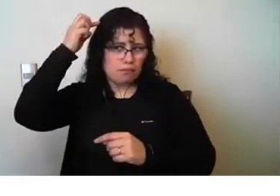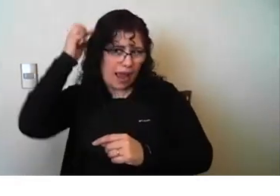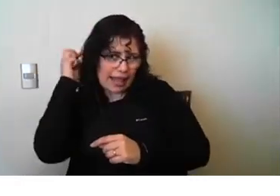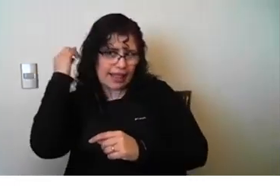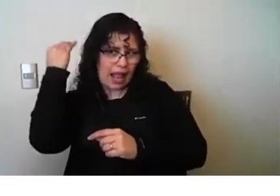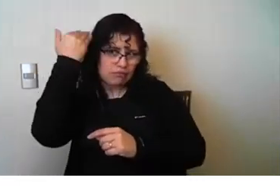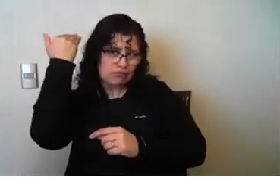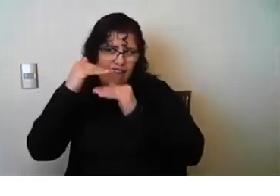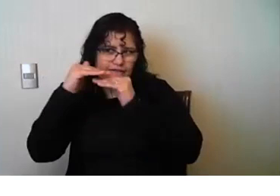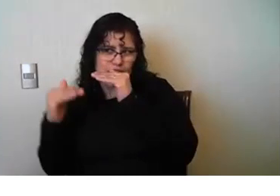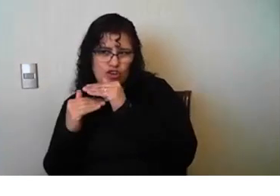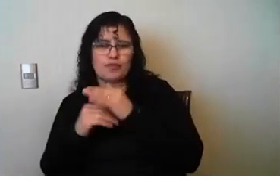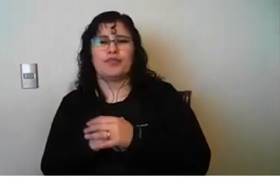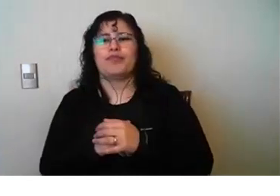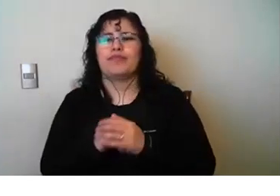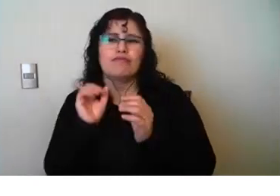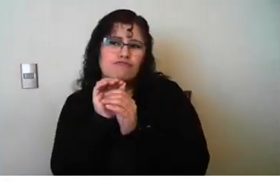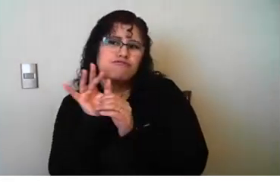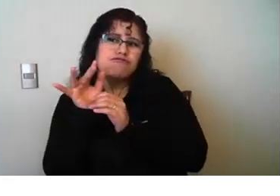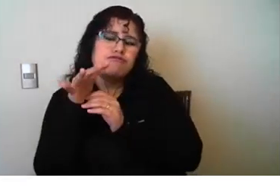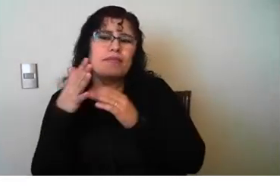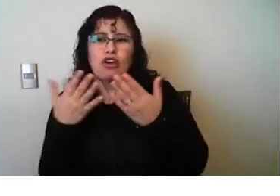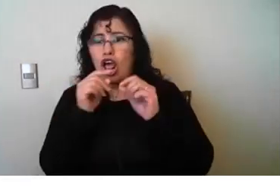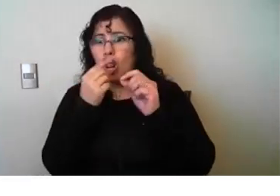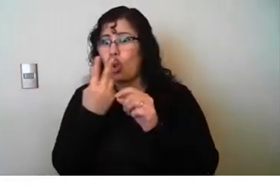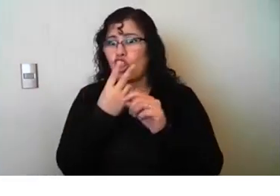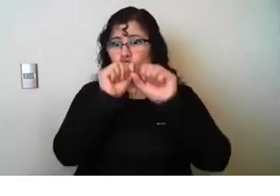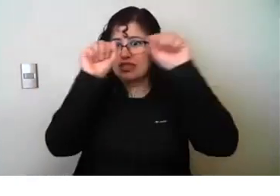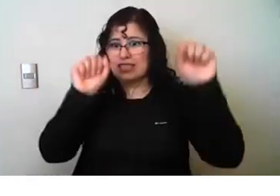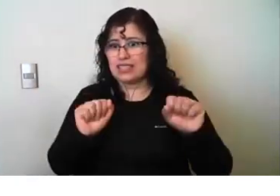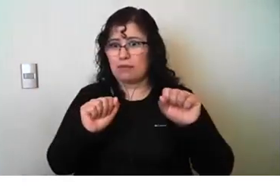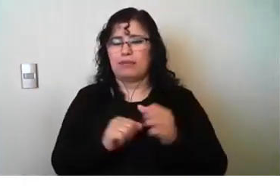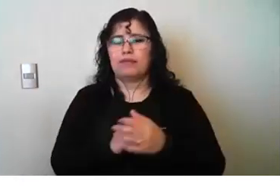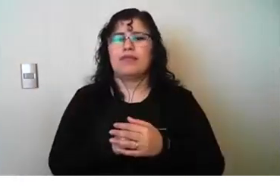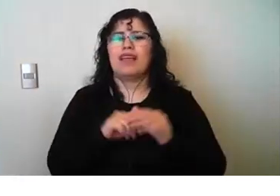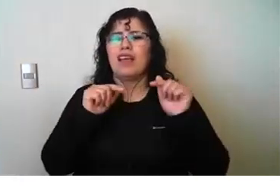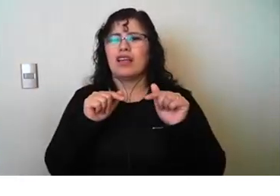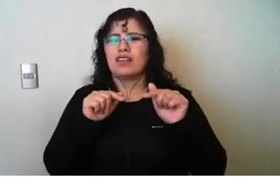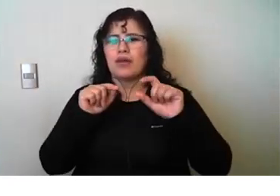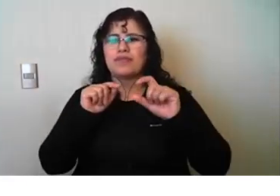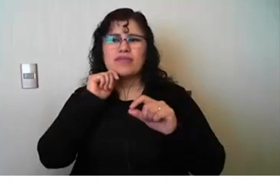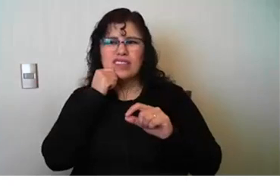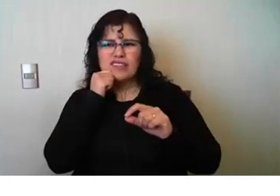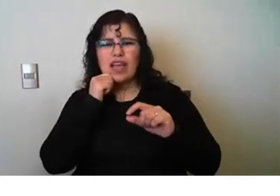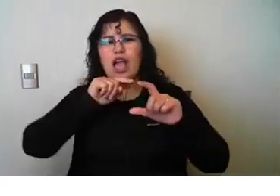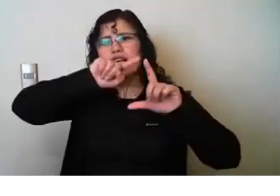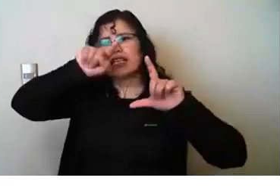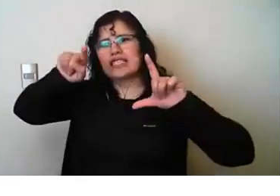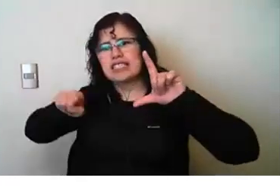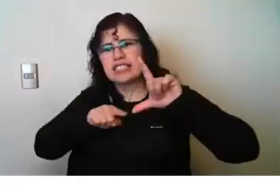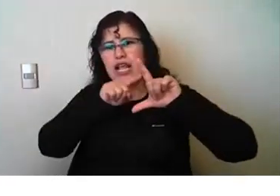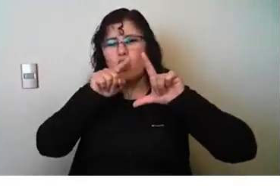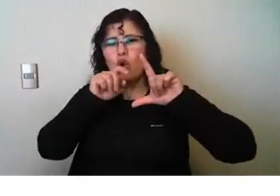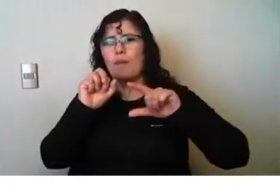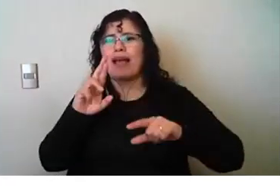temporal. Ambos sistemas, vertebral y basilar, conforman el círculo arterial que estaba dibujado. Y finalmente la